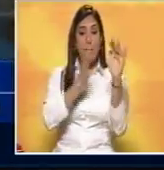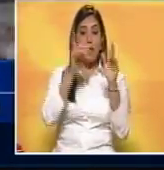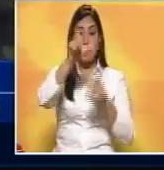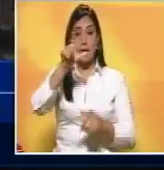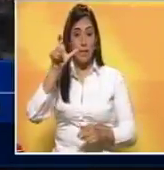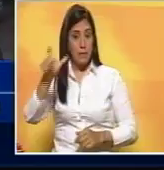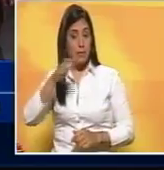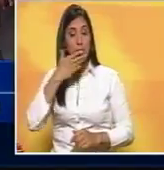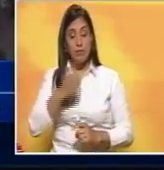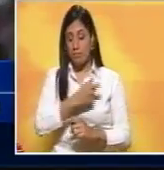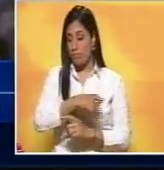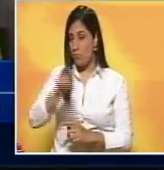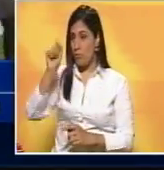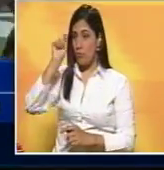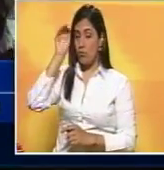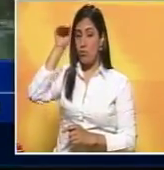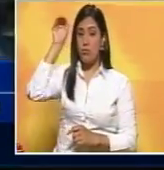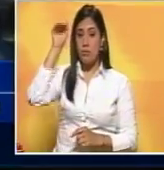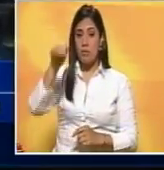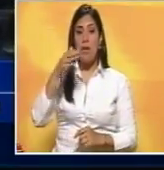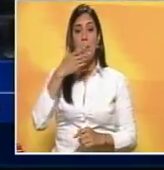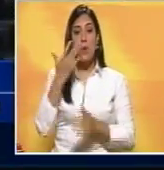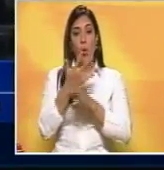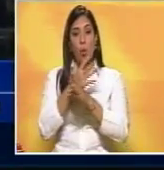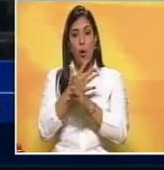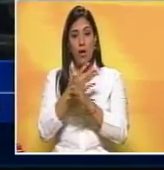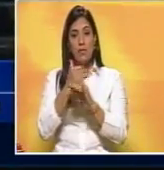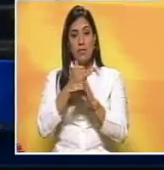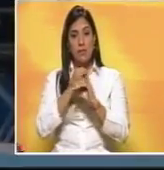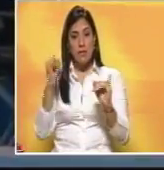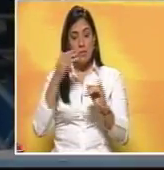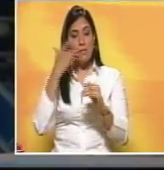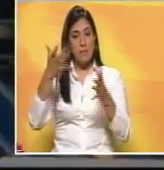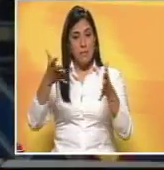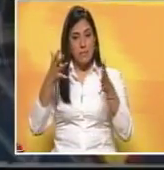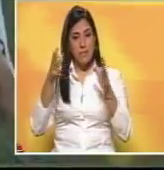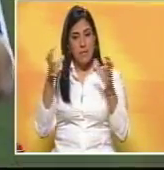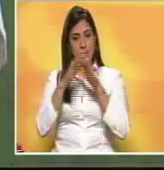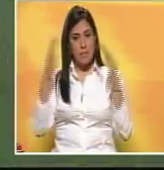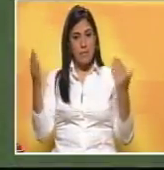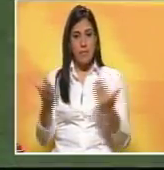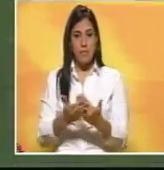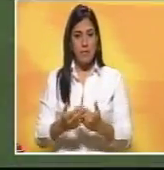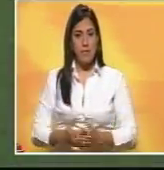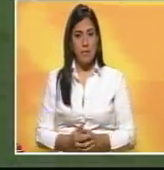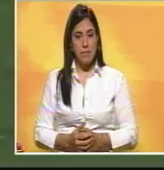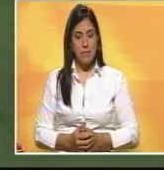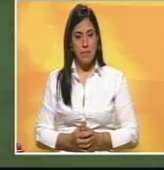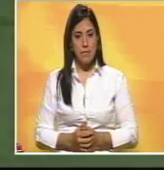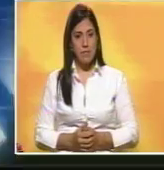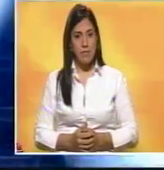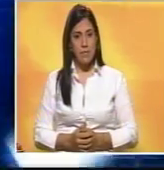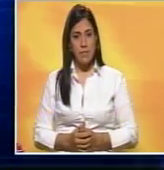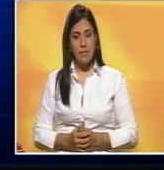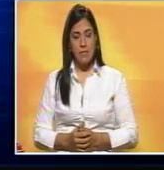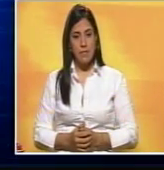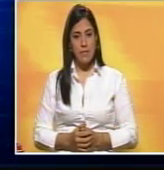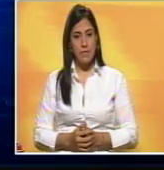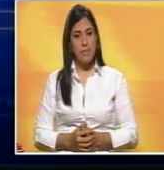los Astros le darán la pelota a Lance McCullers para el juego que define al campeón de la Serie Mundial.